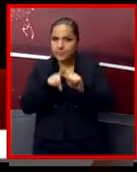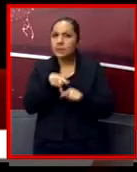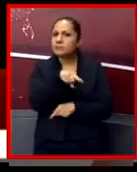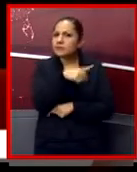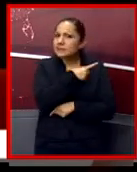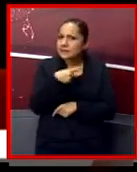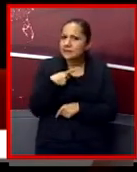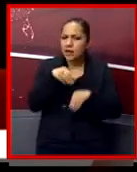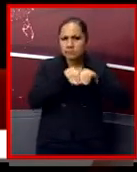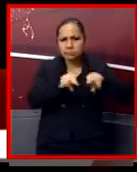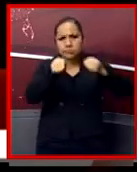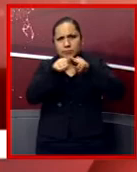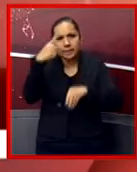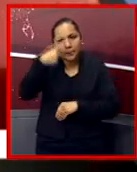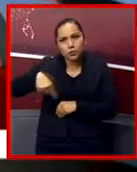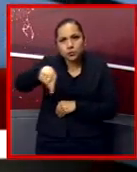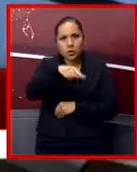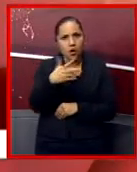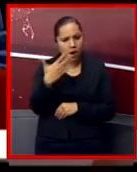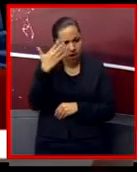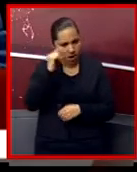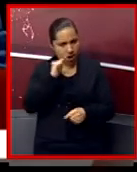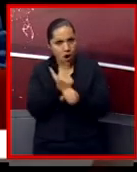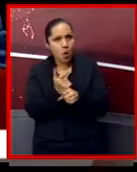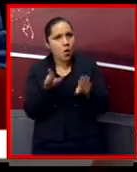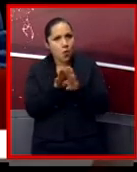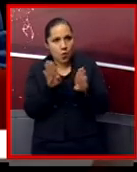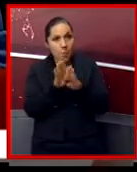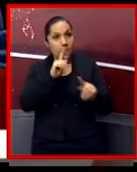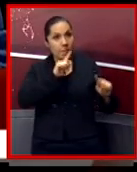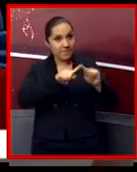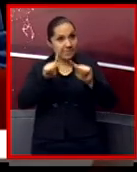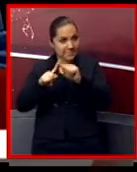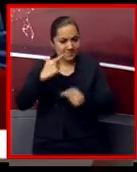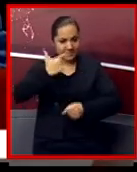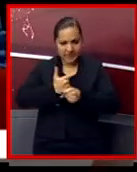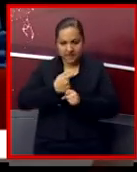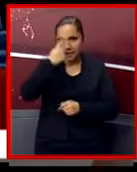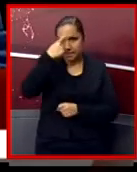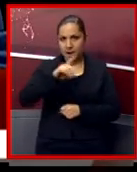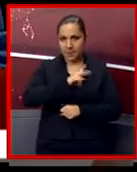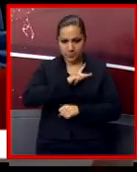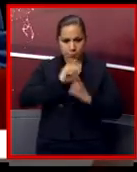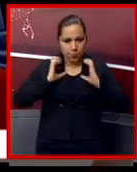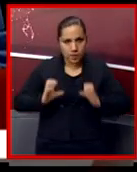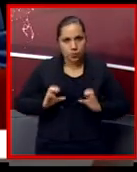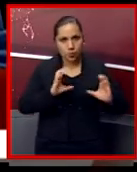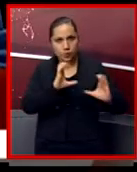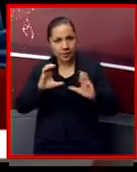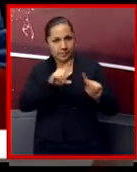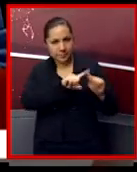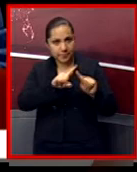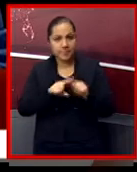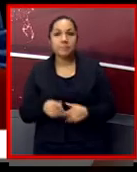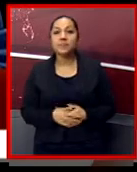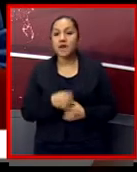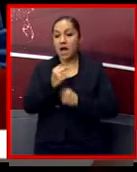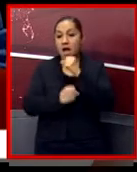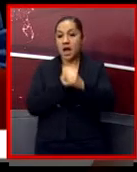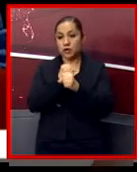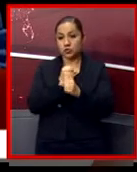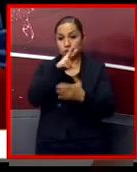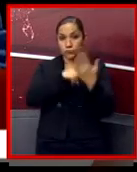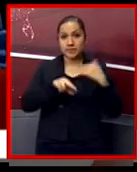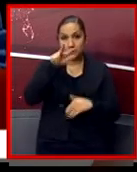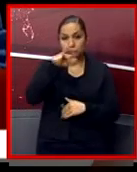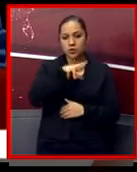prevenir, tratar, etc. En el proyecto de presupuesto del 2018, en el